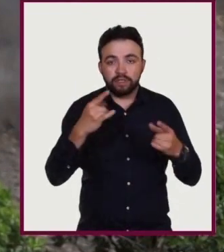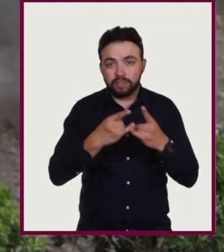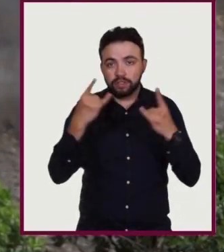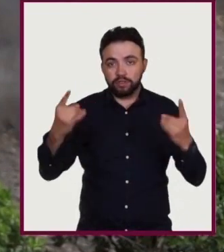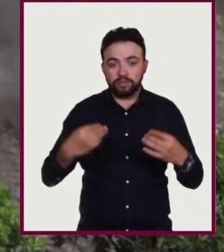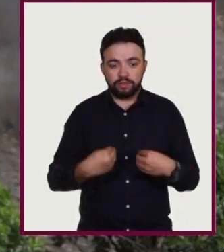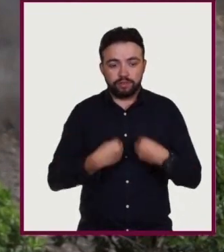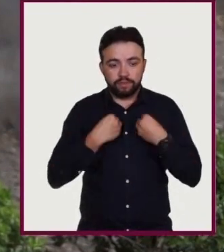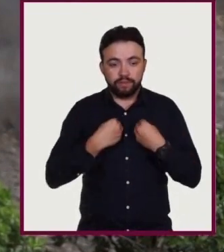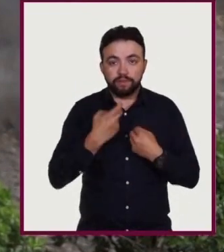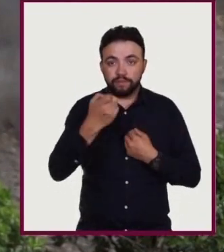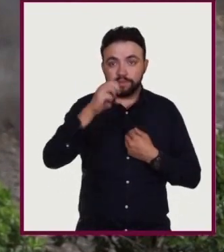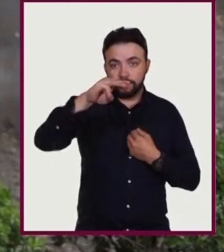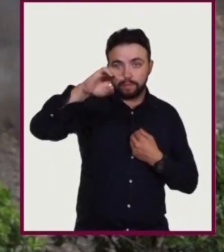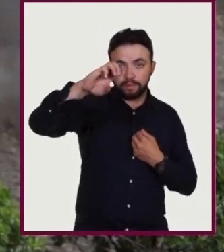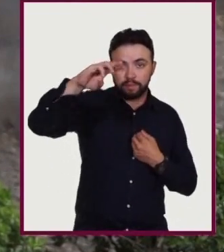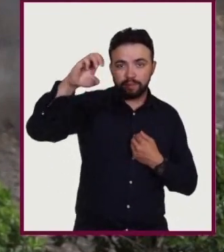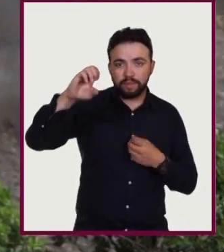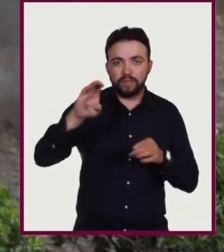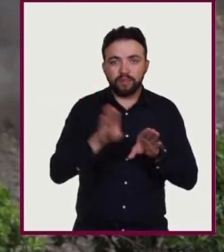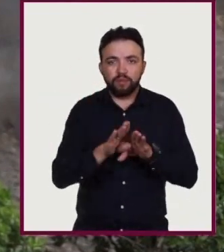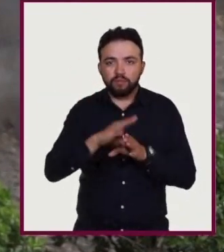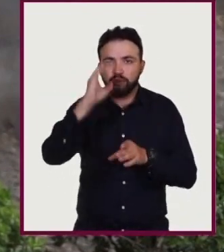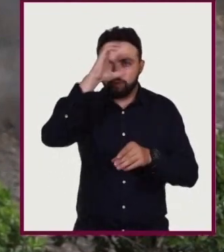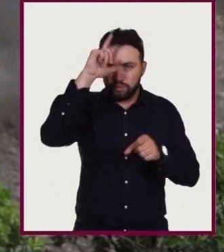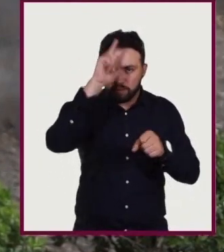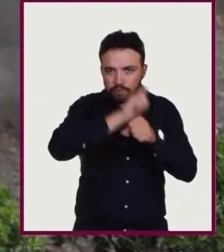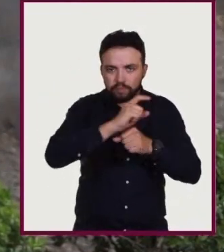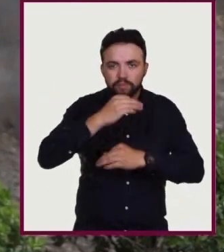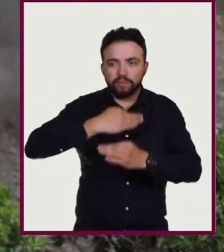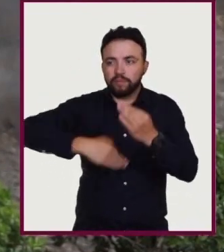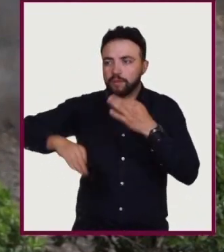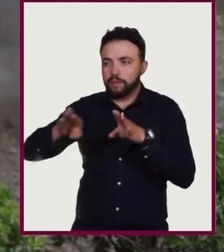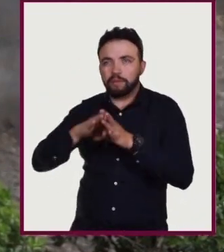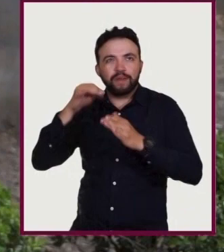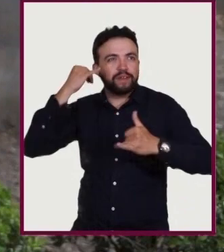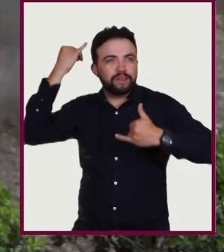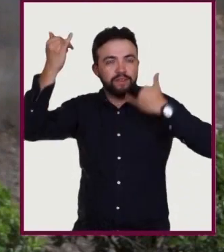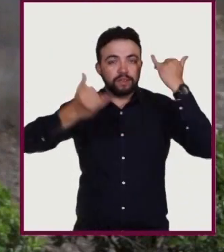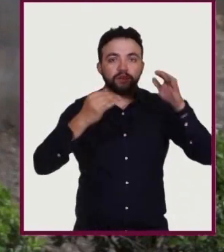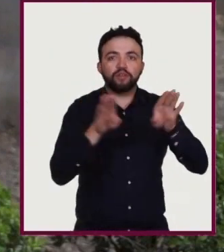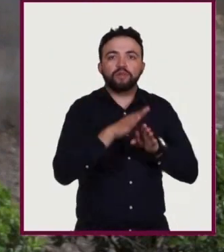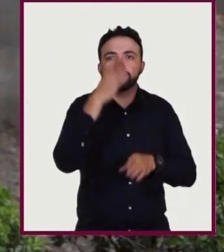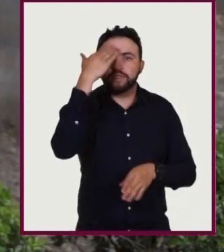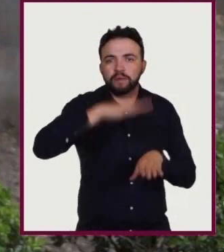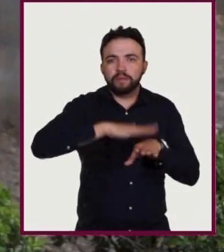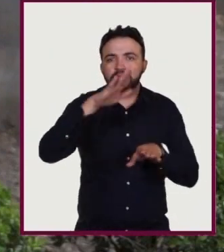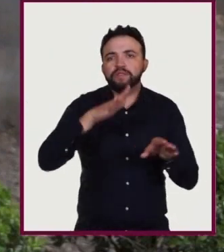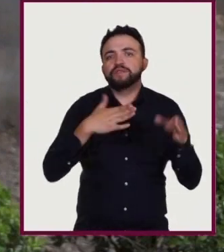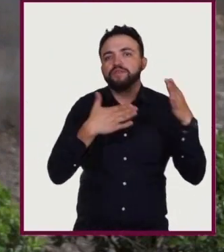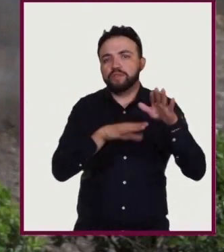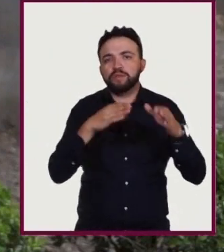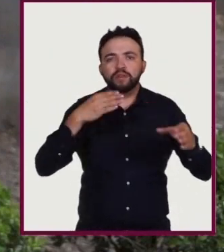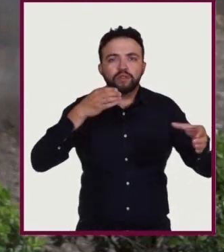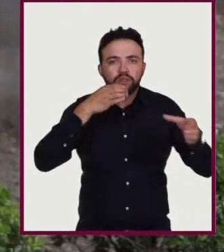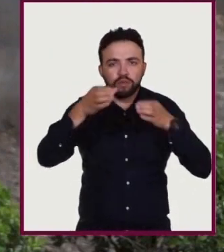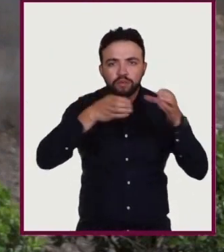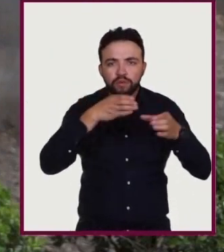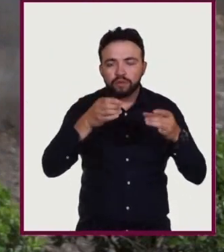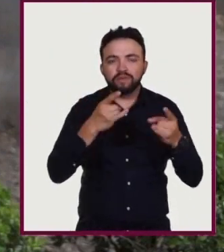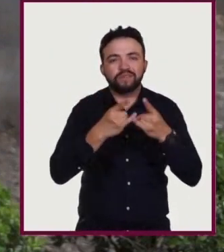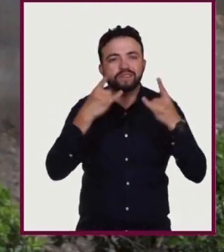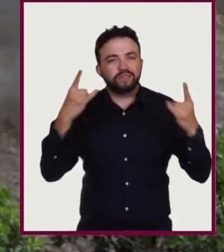un ambiente de creación artística, personal y colectiva como nunca antes. Y para saber más sobre la comunicación, memes, arte e